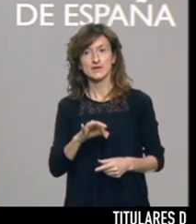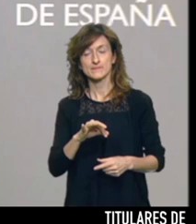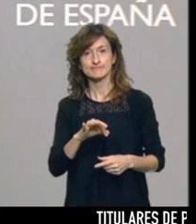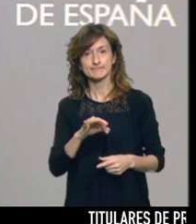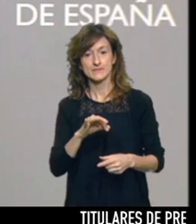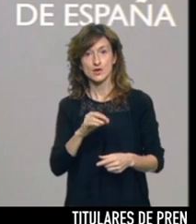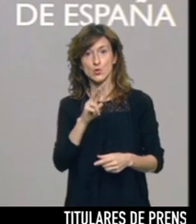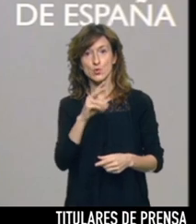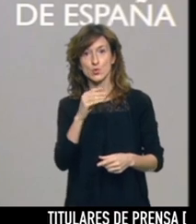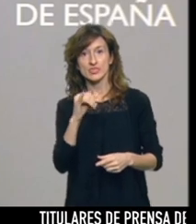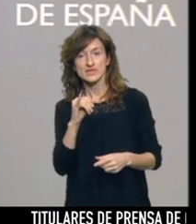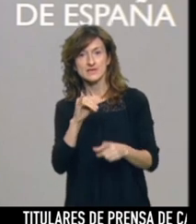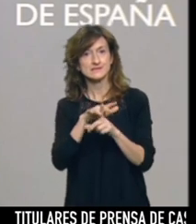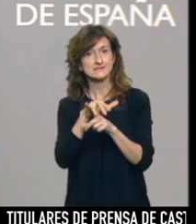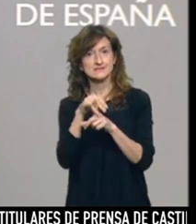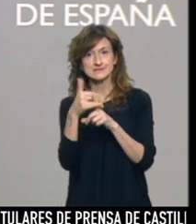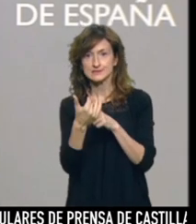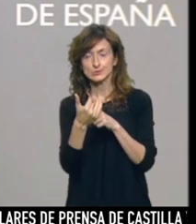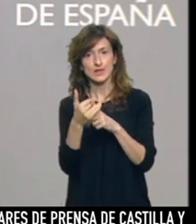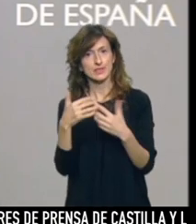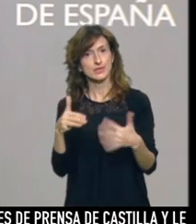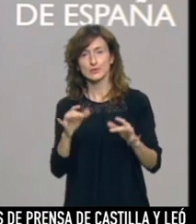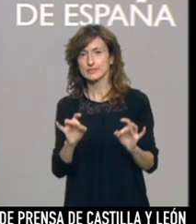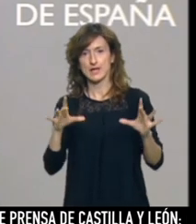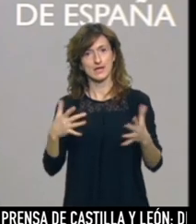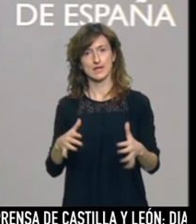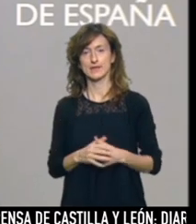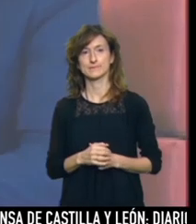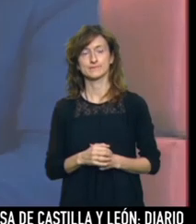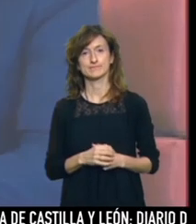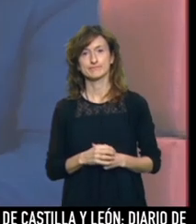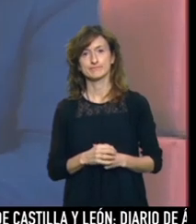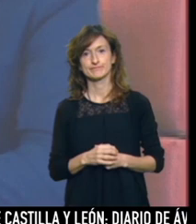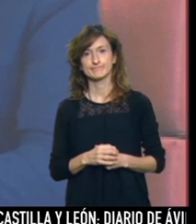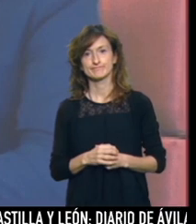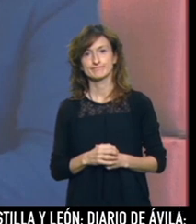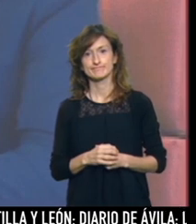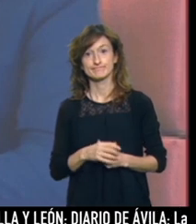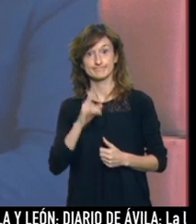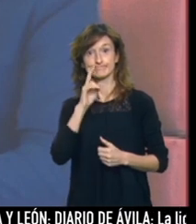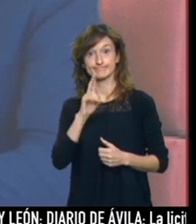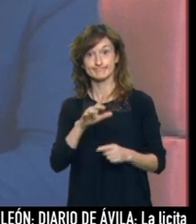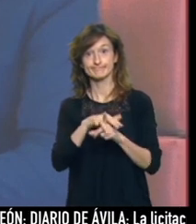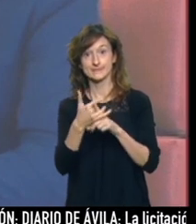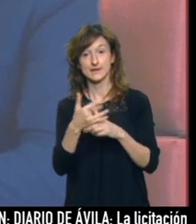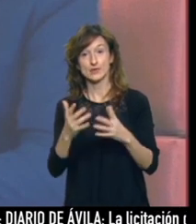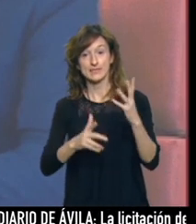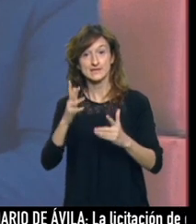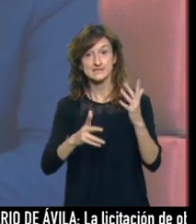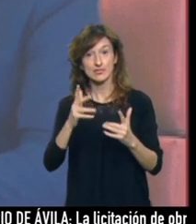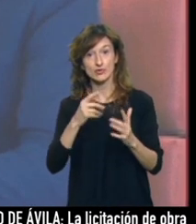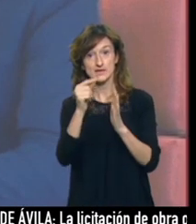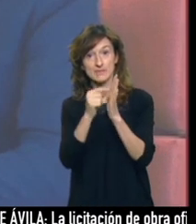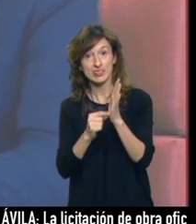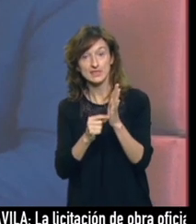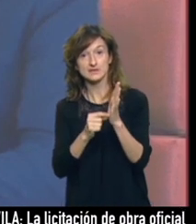cuidados intensivos en situación muy complicada. Este es el panorama, así que las administraciones toman medidas